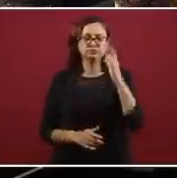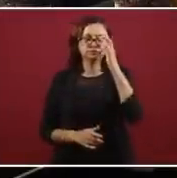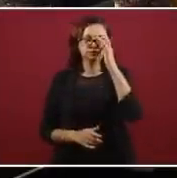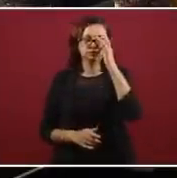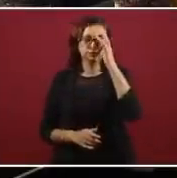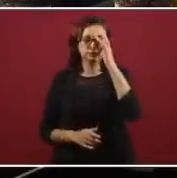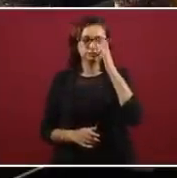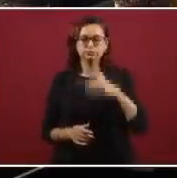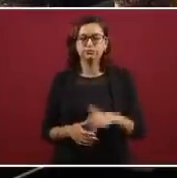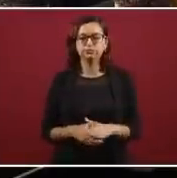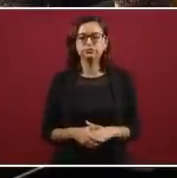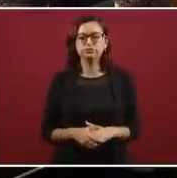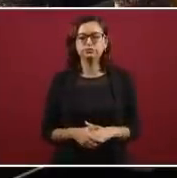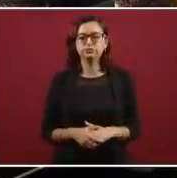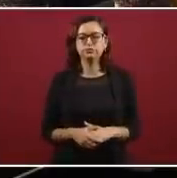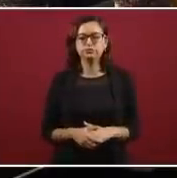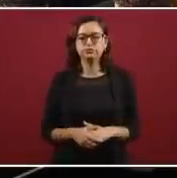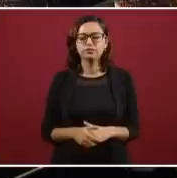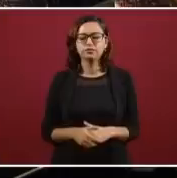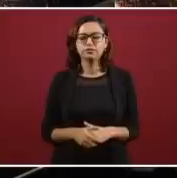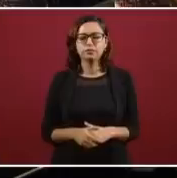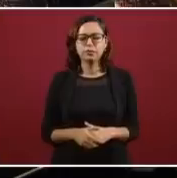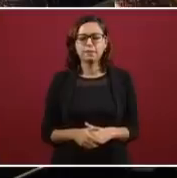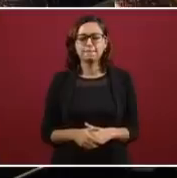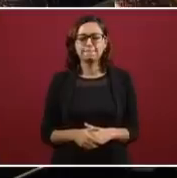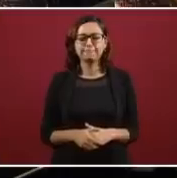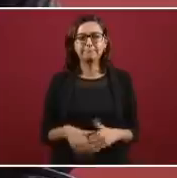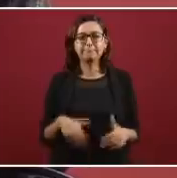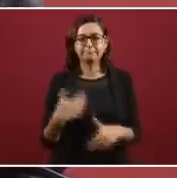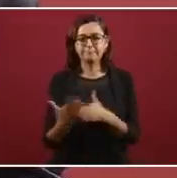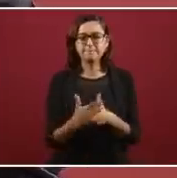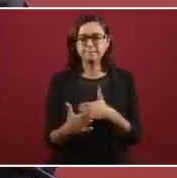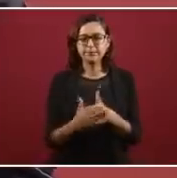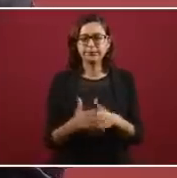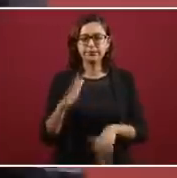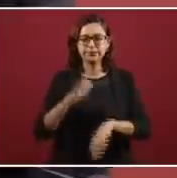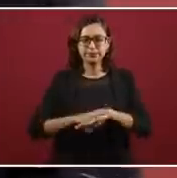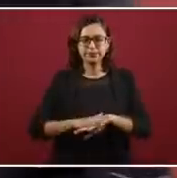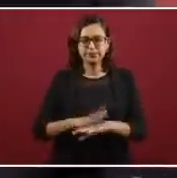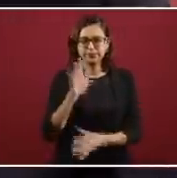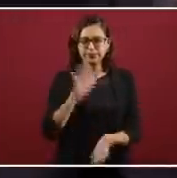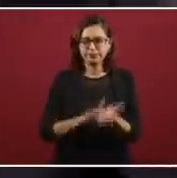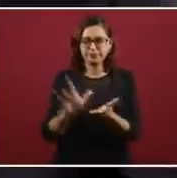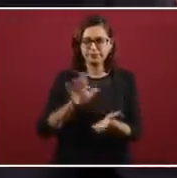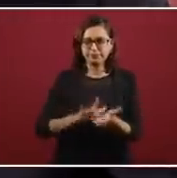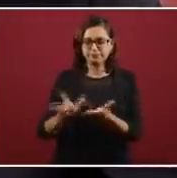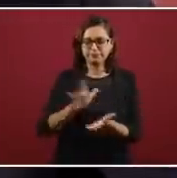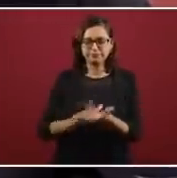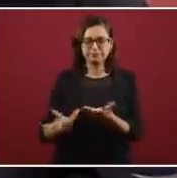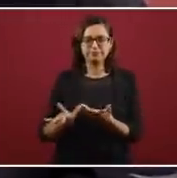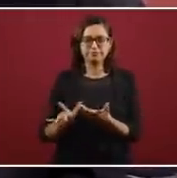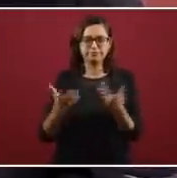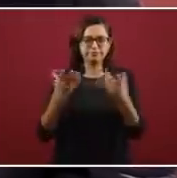Vamos inclusive a apoyar con la banca de desarrollo